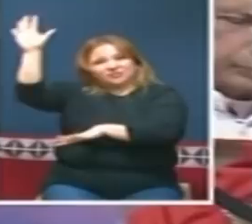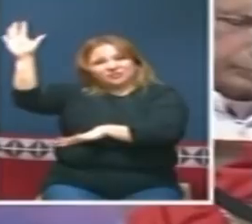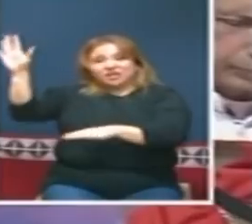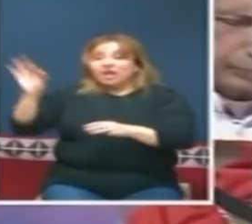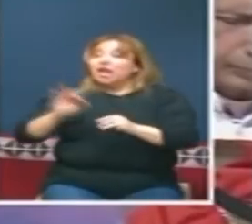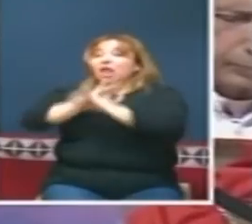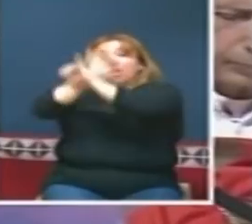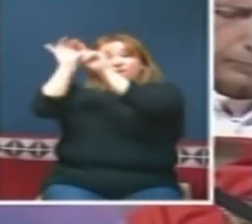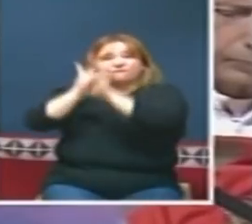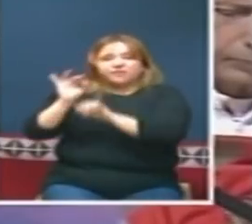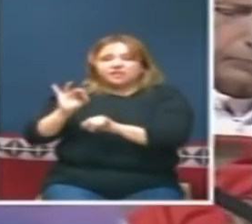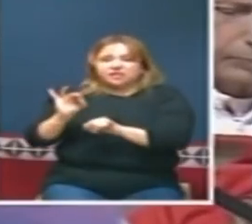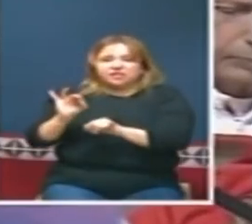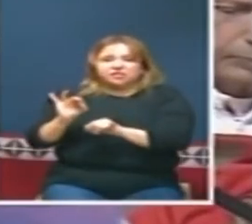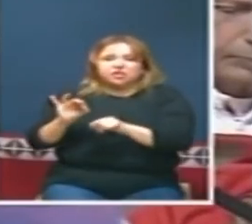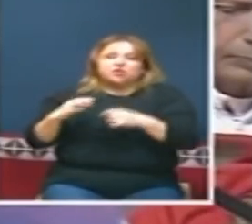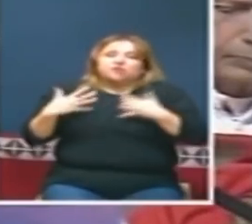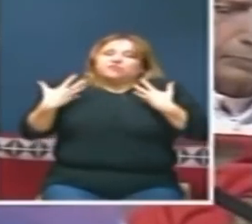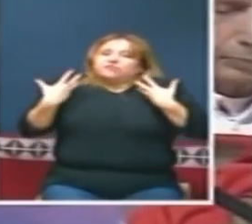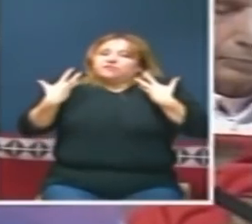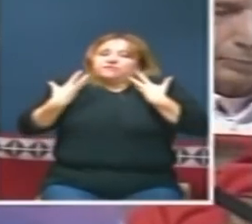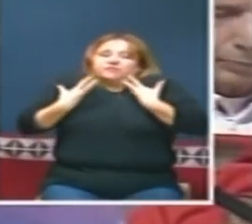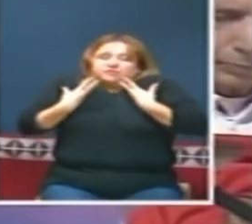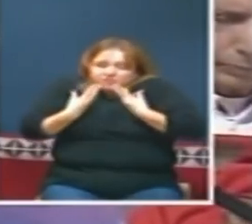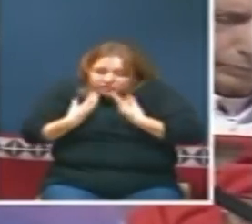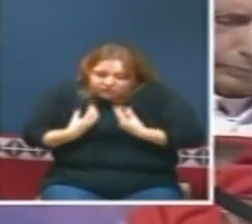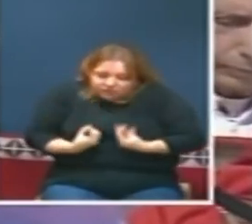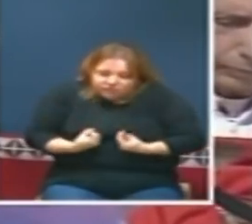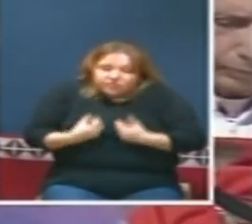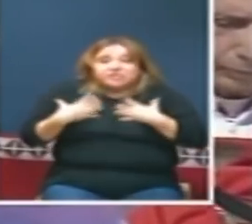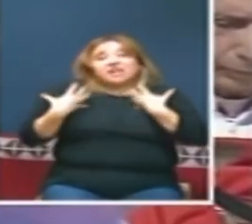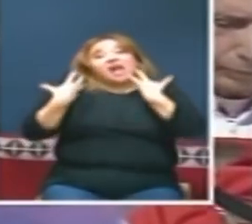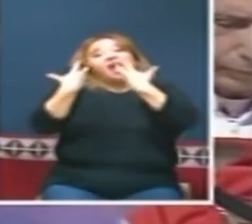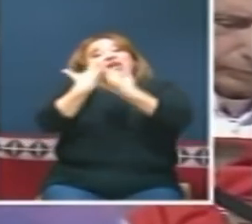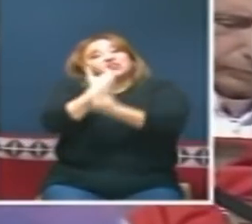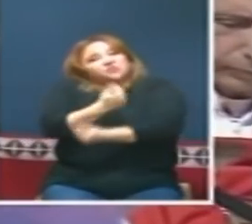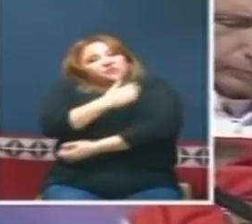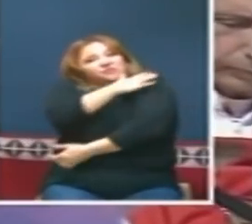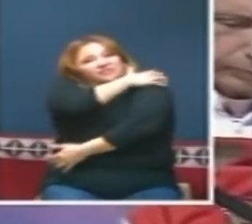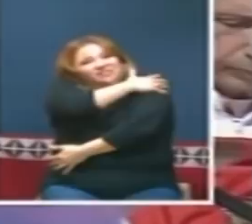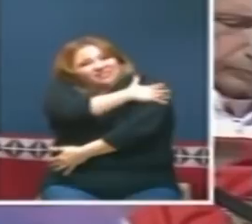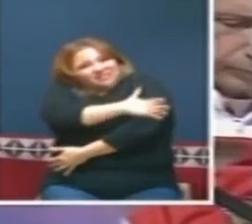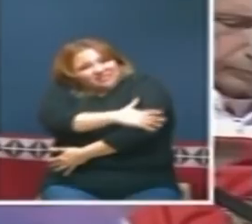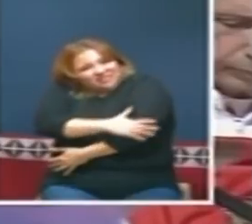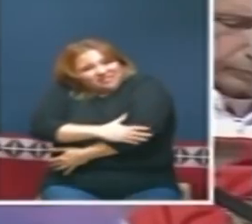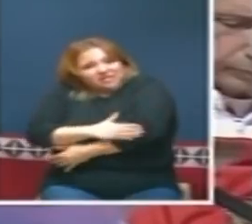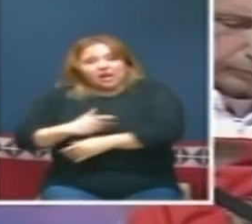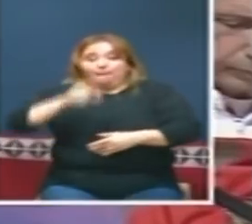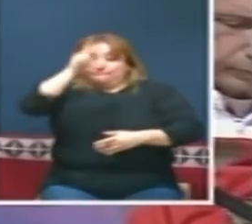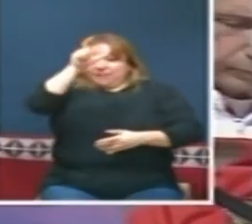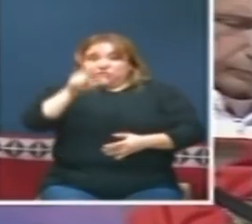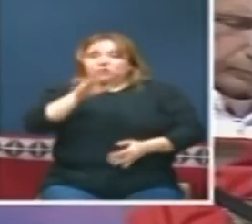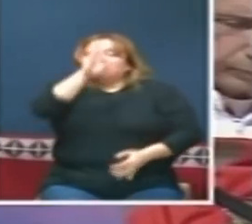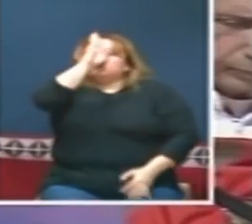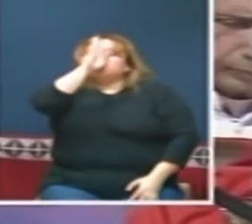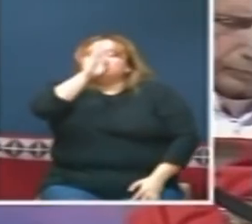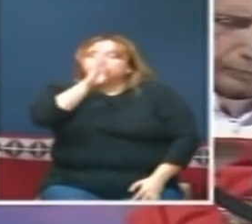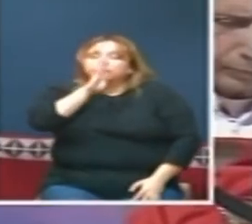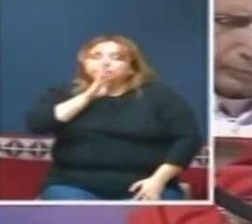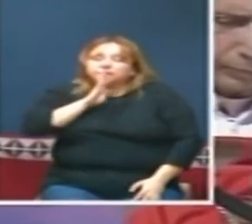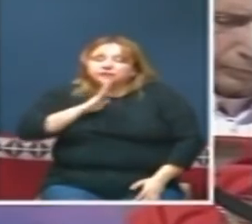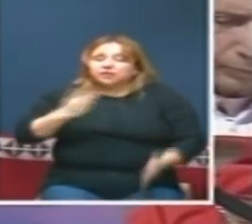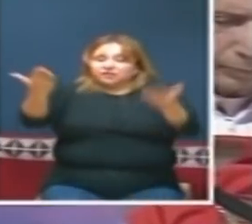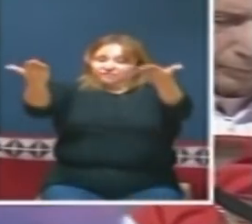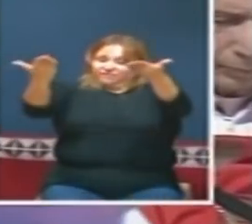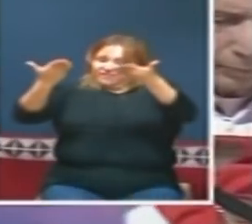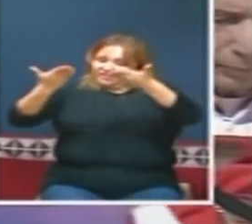Felices los afligidos, porque serán consolados. Felices los pacientes, porque recibirán